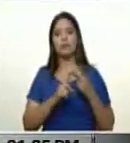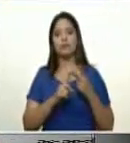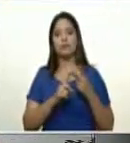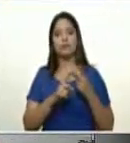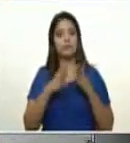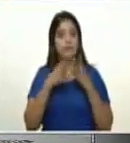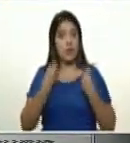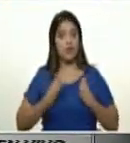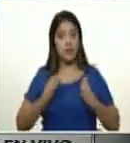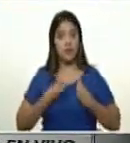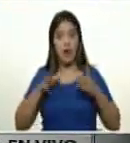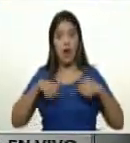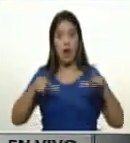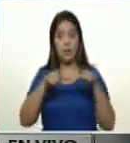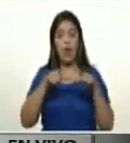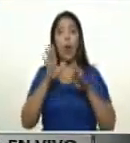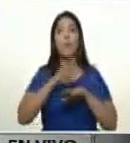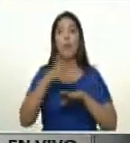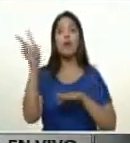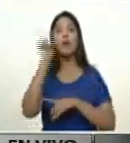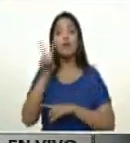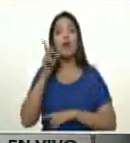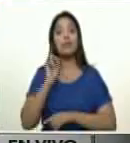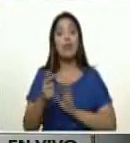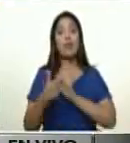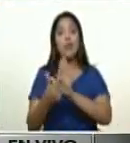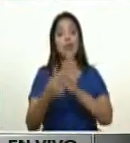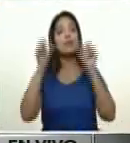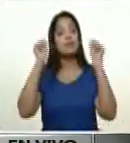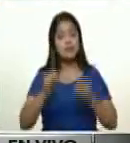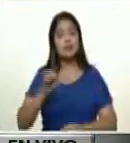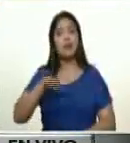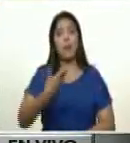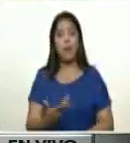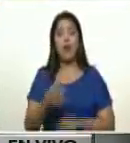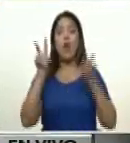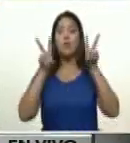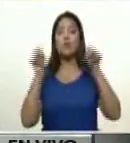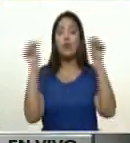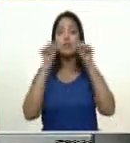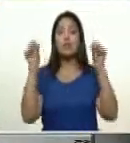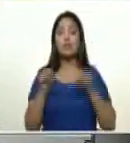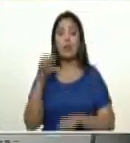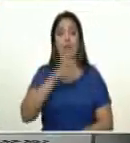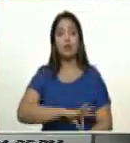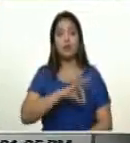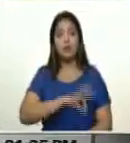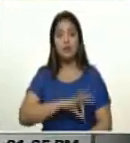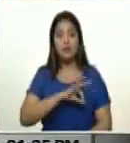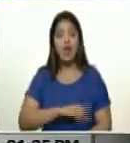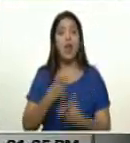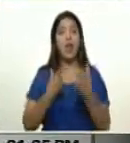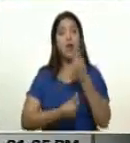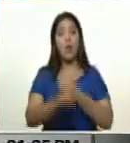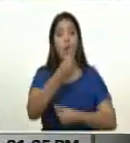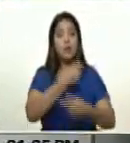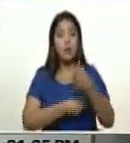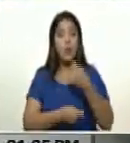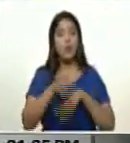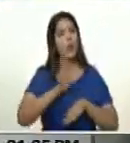Venezuela tiene que demostrar que sí se puede hacer un nuevo sistema social, un nuevo sistema socioeconómico,